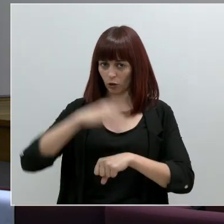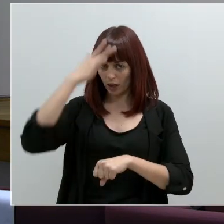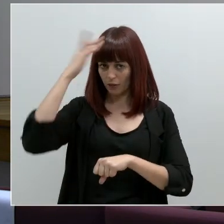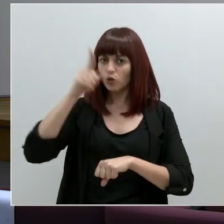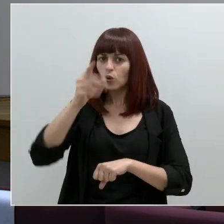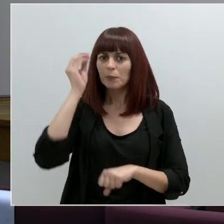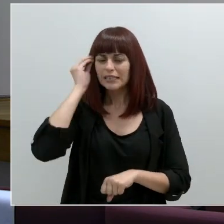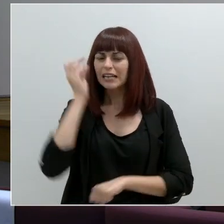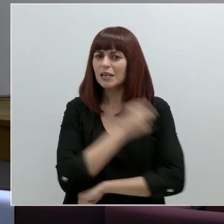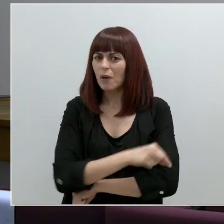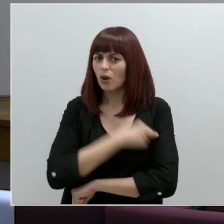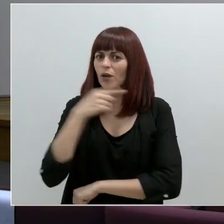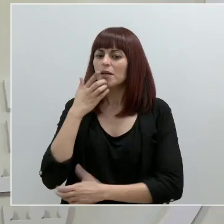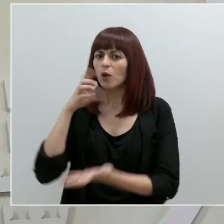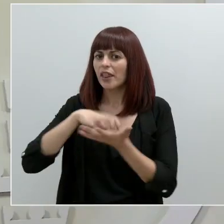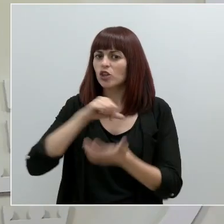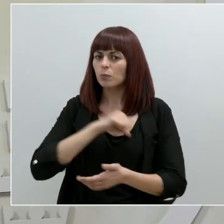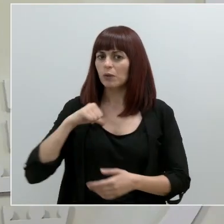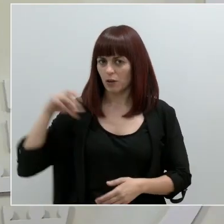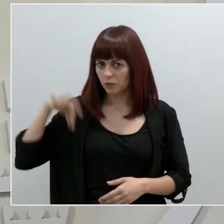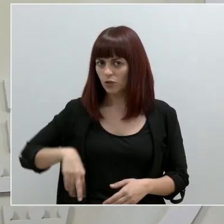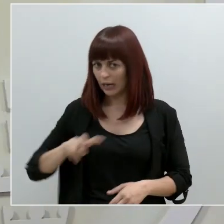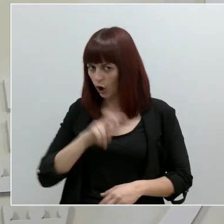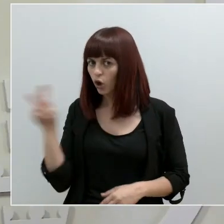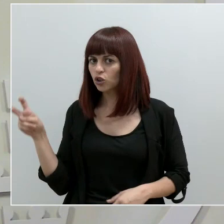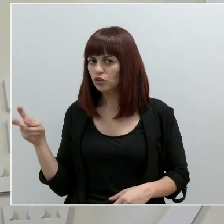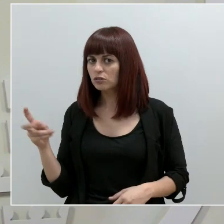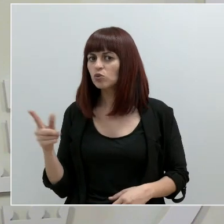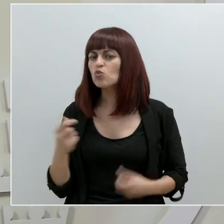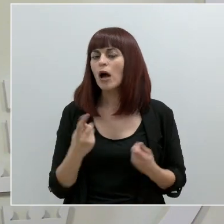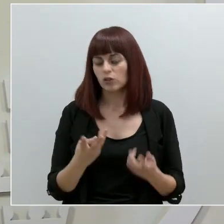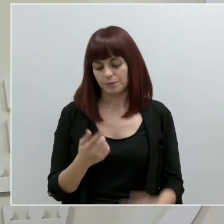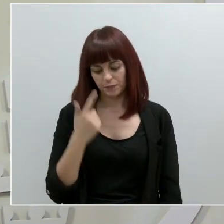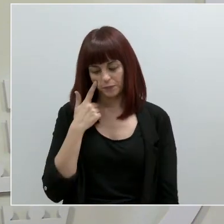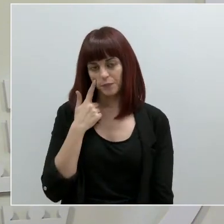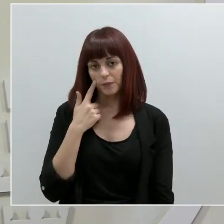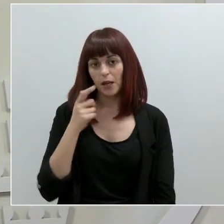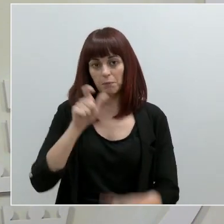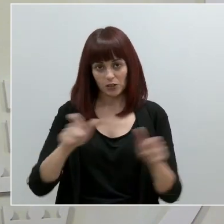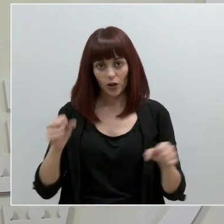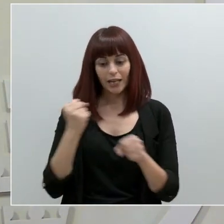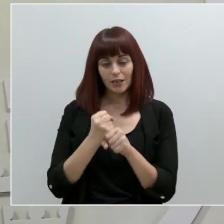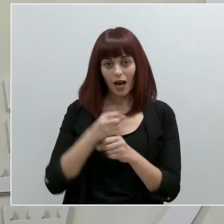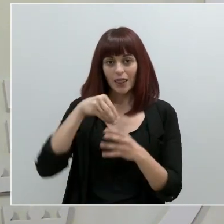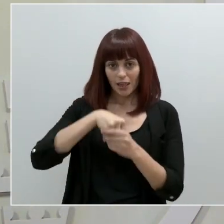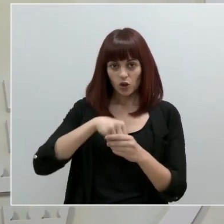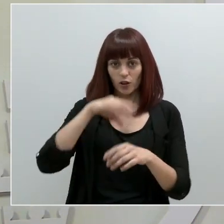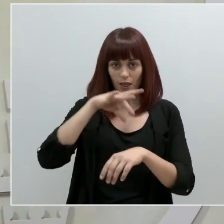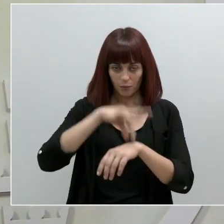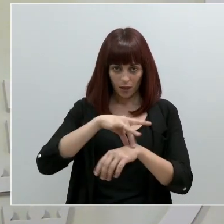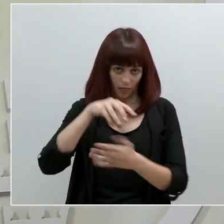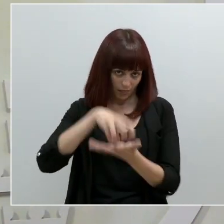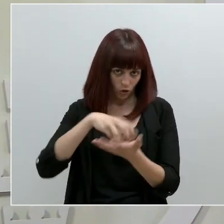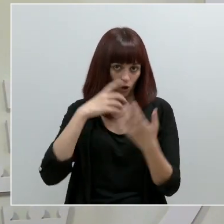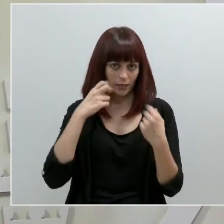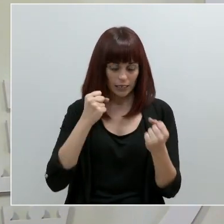en centros sanitarios privados? Bueno, como hemos comentado, los trabajadores de centros sanitarios, tanto